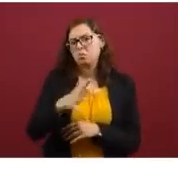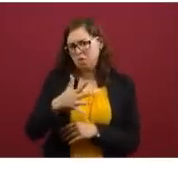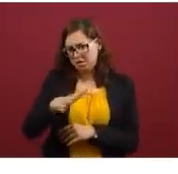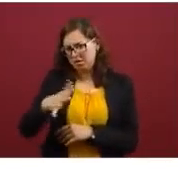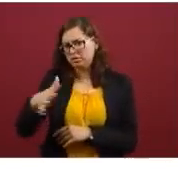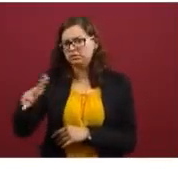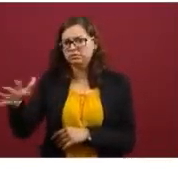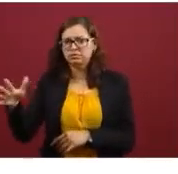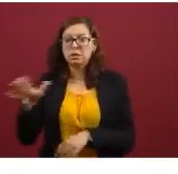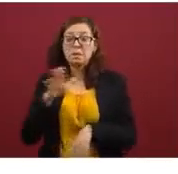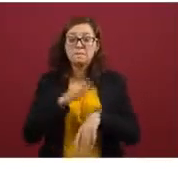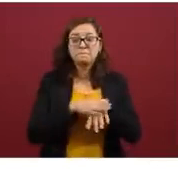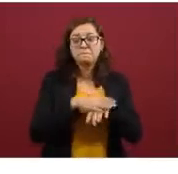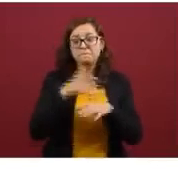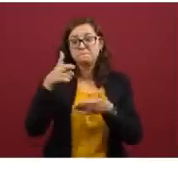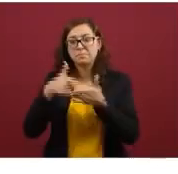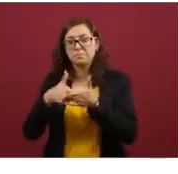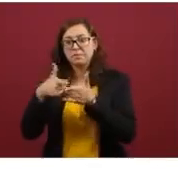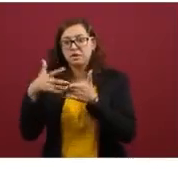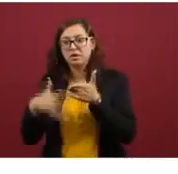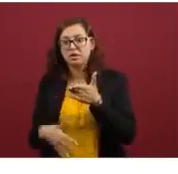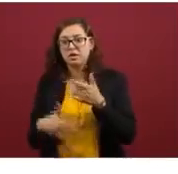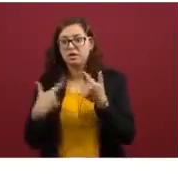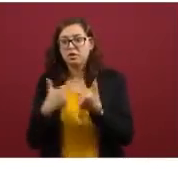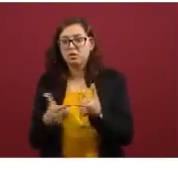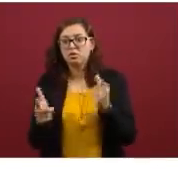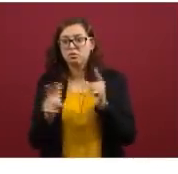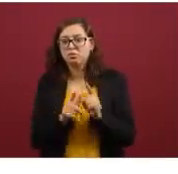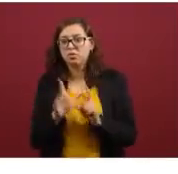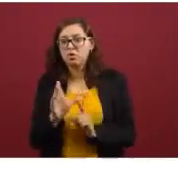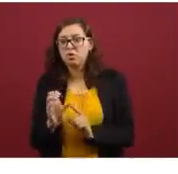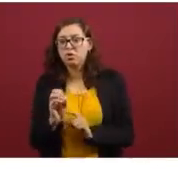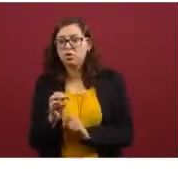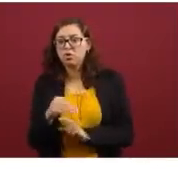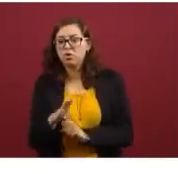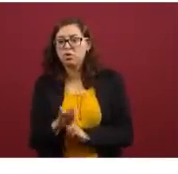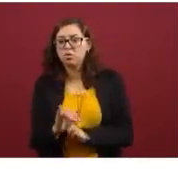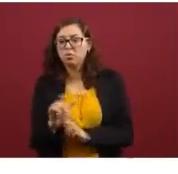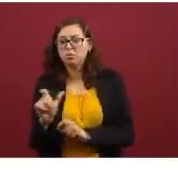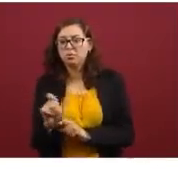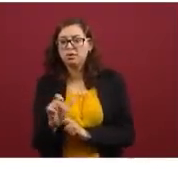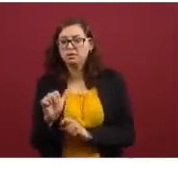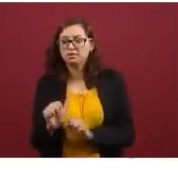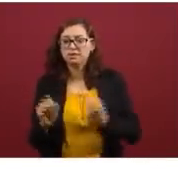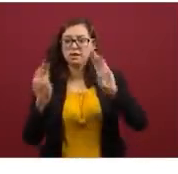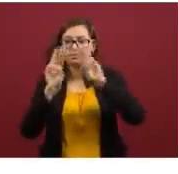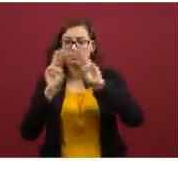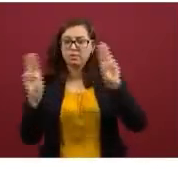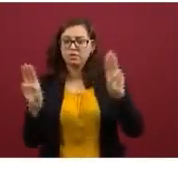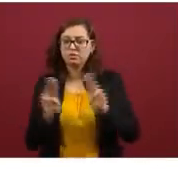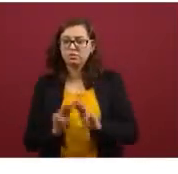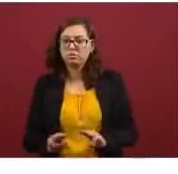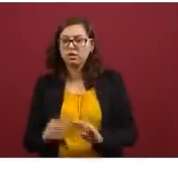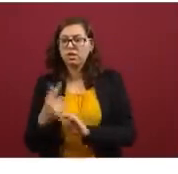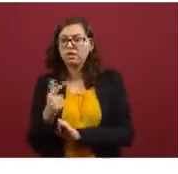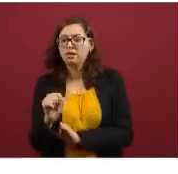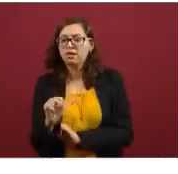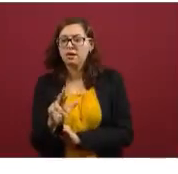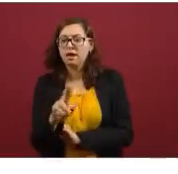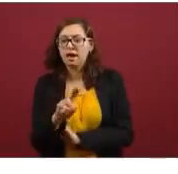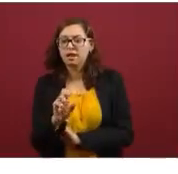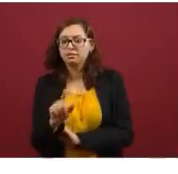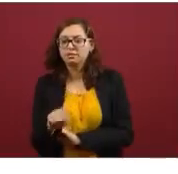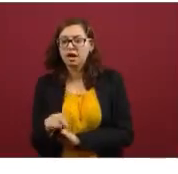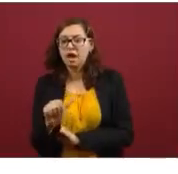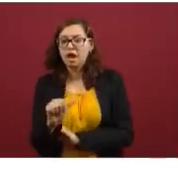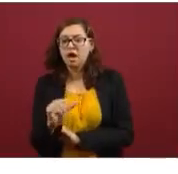los que están dando más económico es el Grupo Convixa, Metropolitano y Garza Obregón. Y si vemos